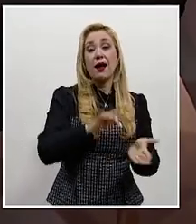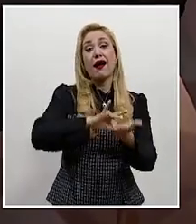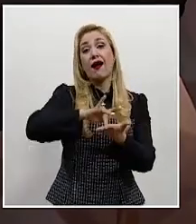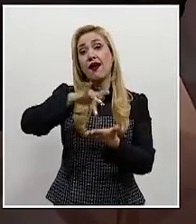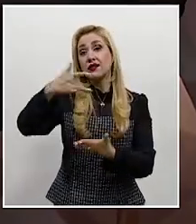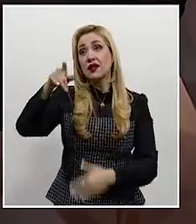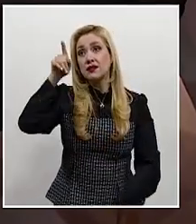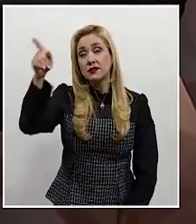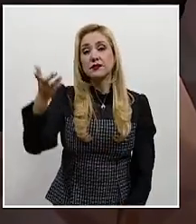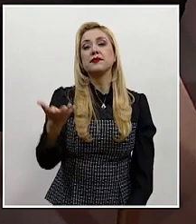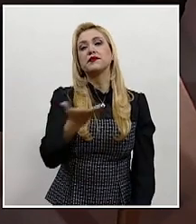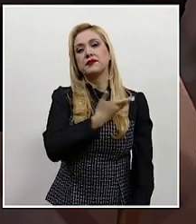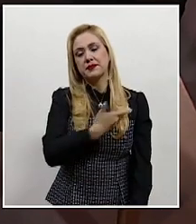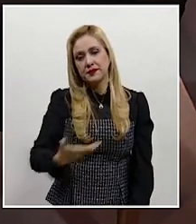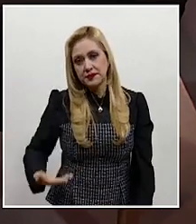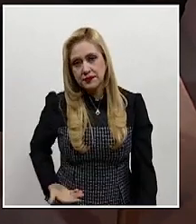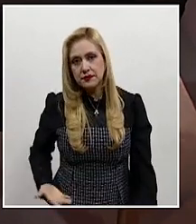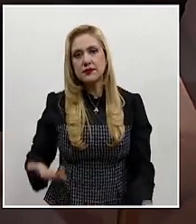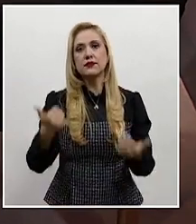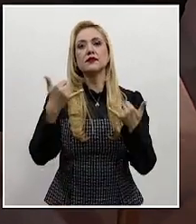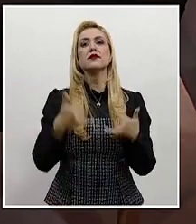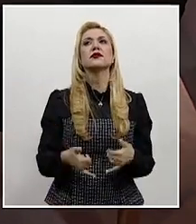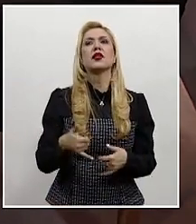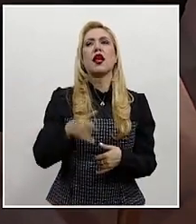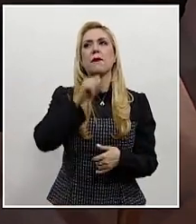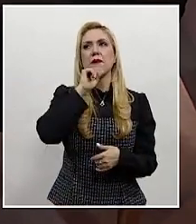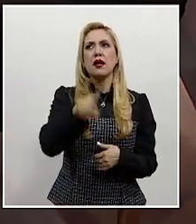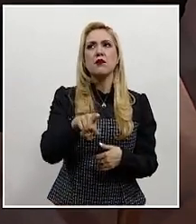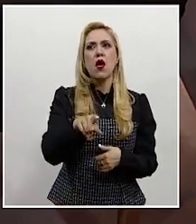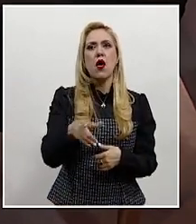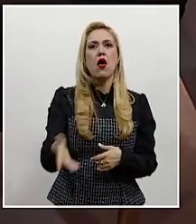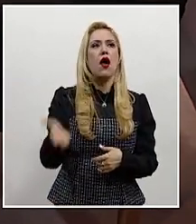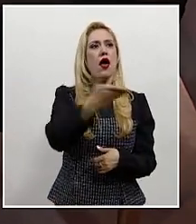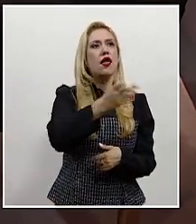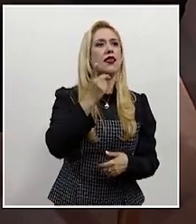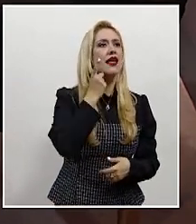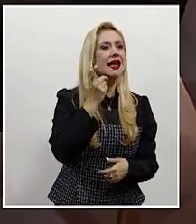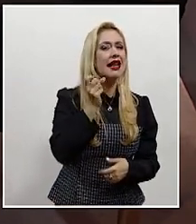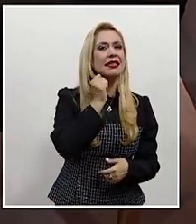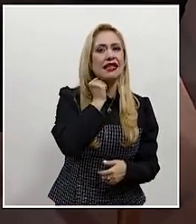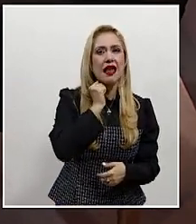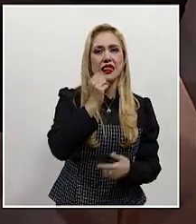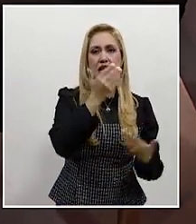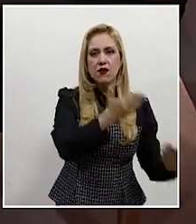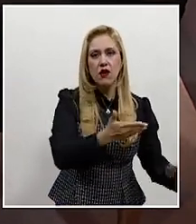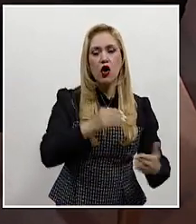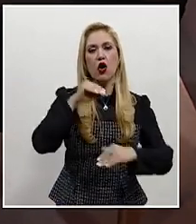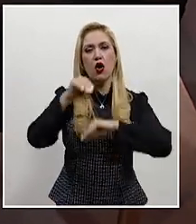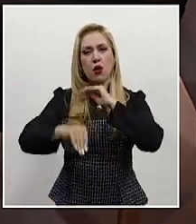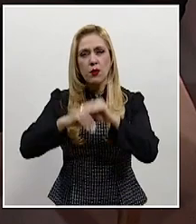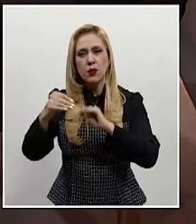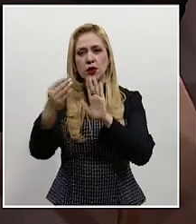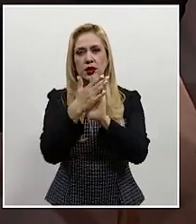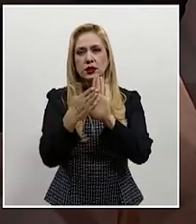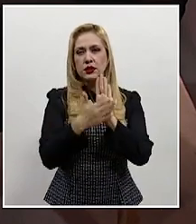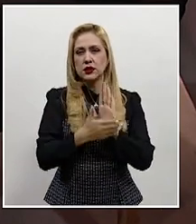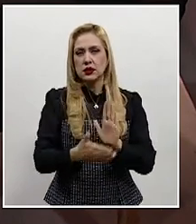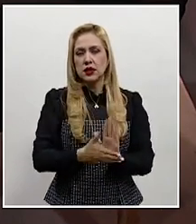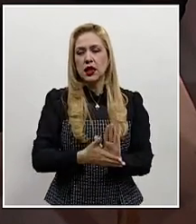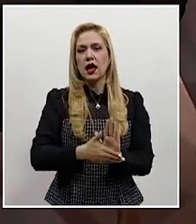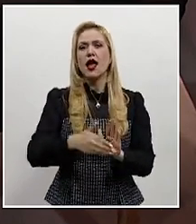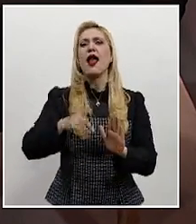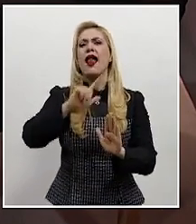del Ejecutivo y a esa también intervención del Legislativo de incorporar uh-huh. elementos de las